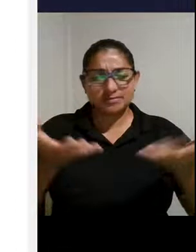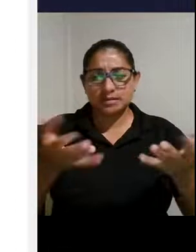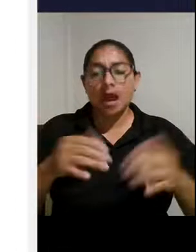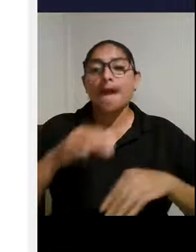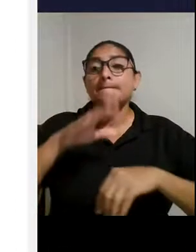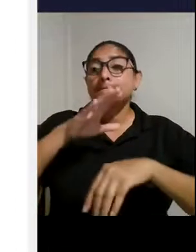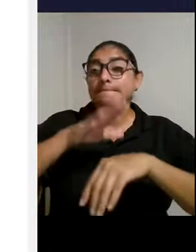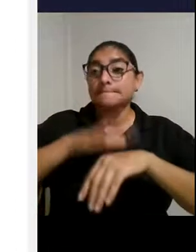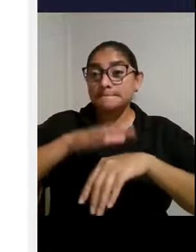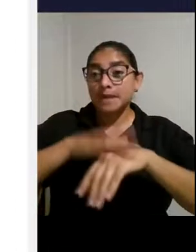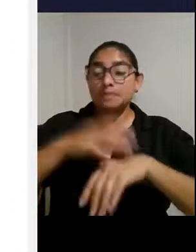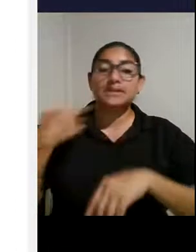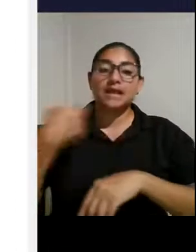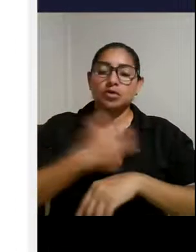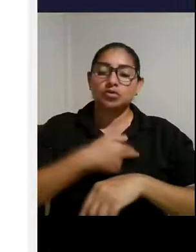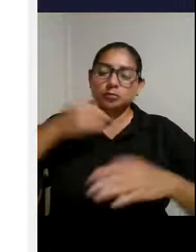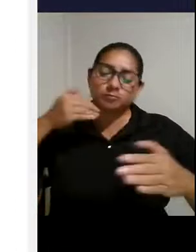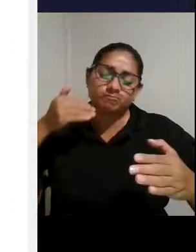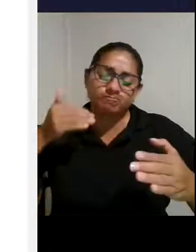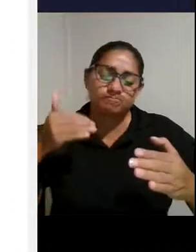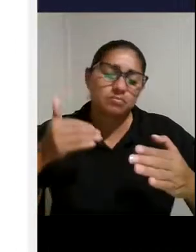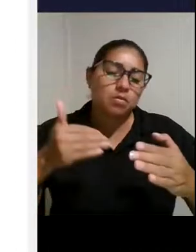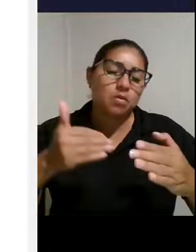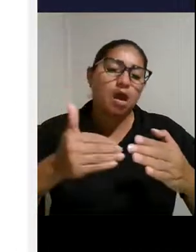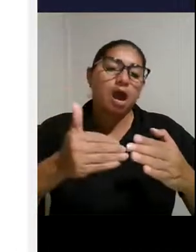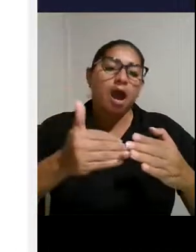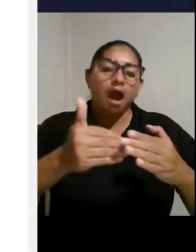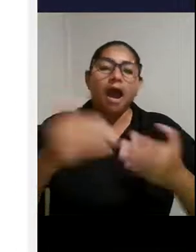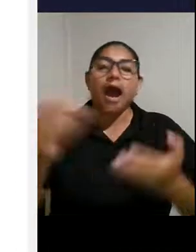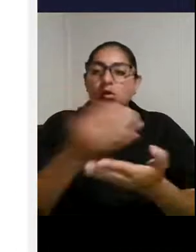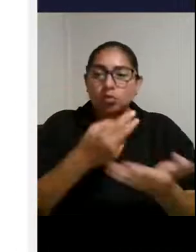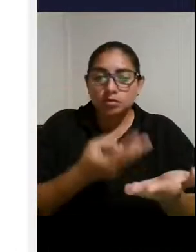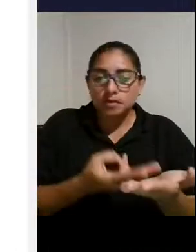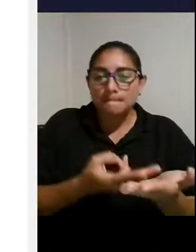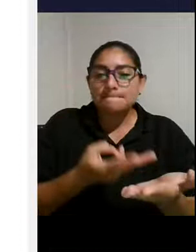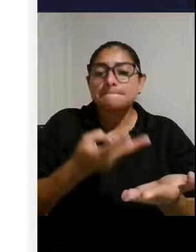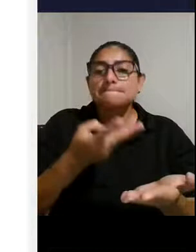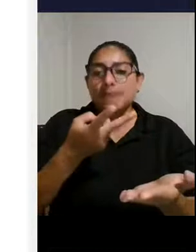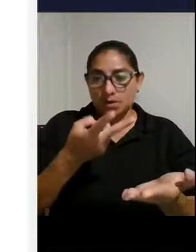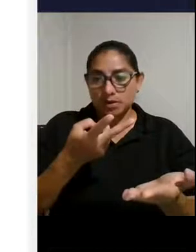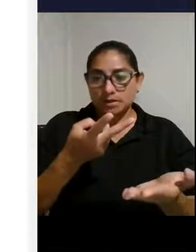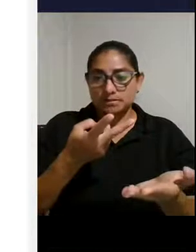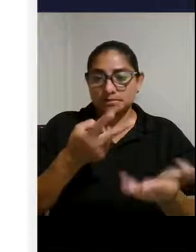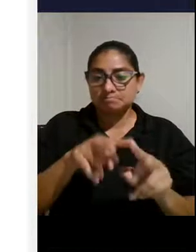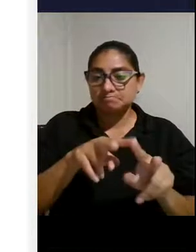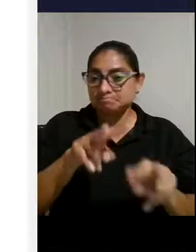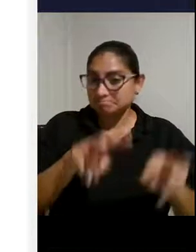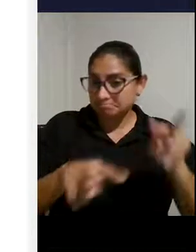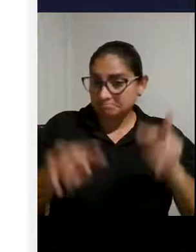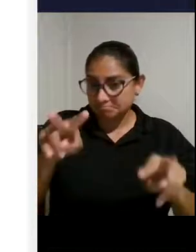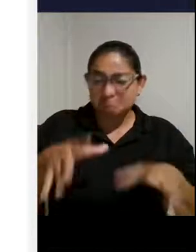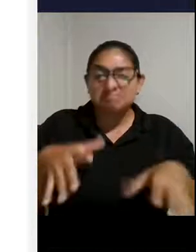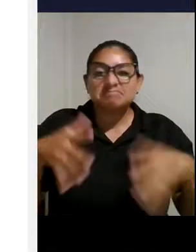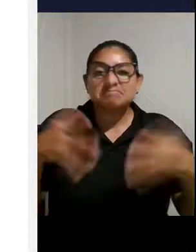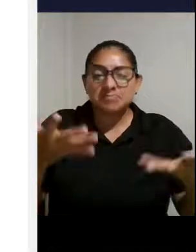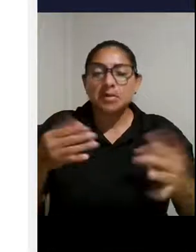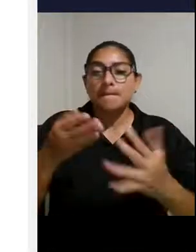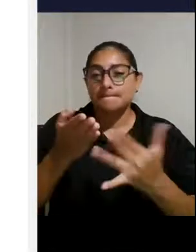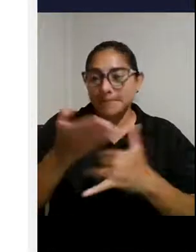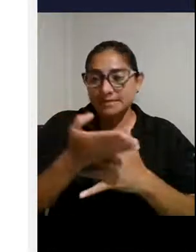nosotros acercarnos a ciertos valores y aprendimos que lo podíamos hacer por medio